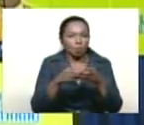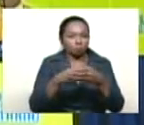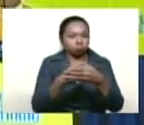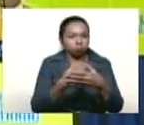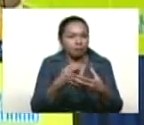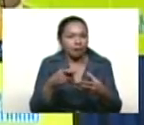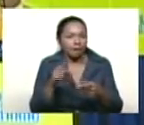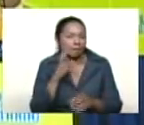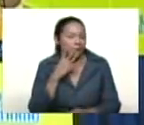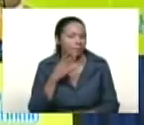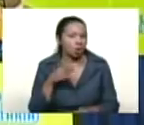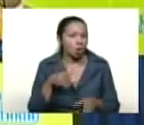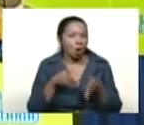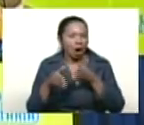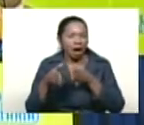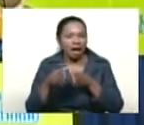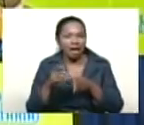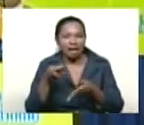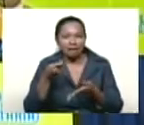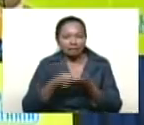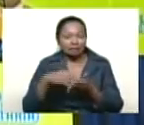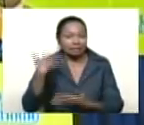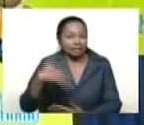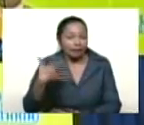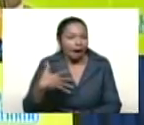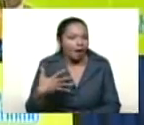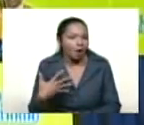Son carreras caras.